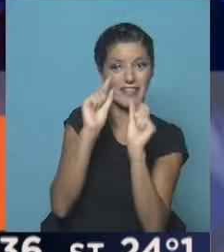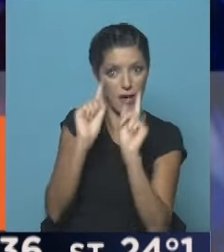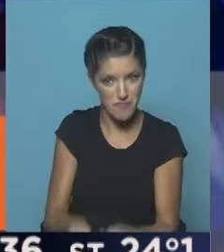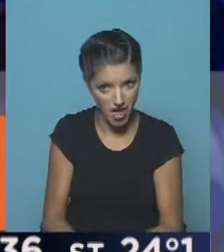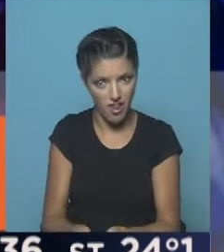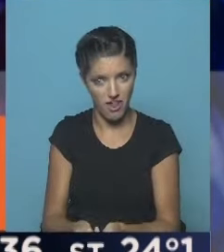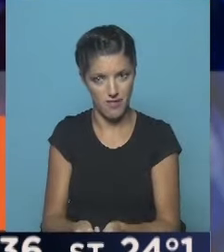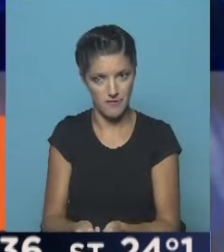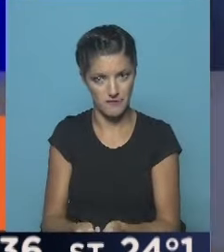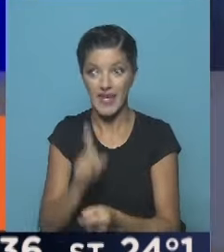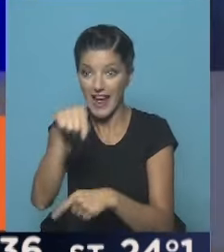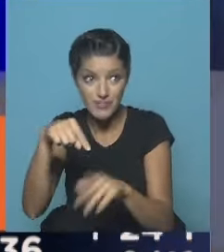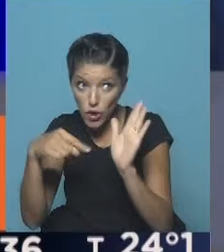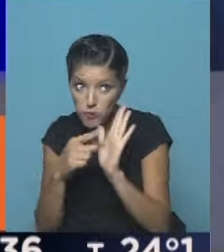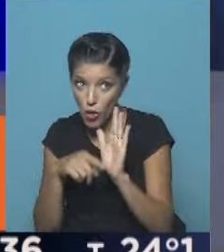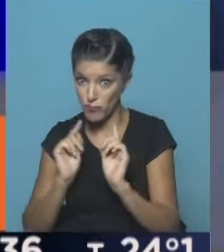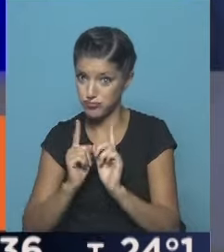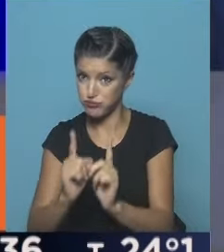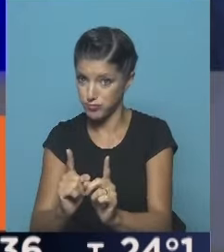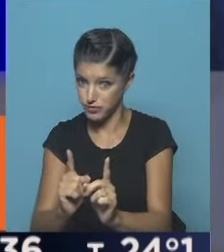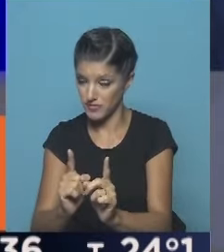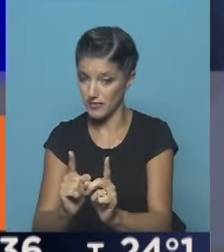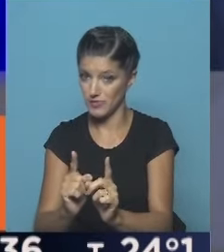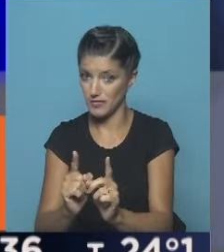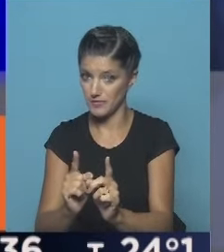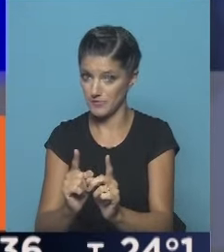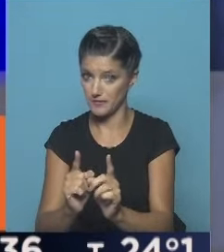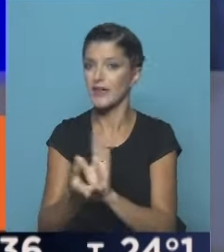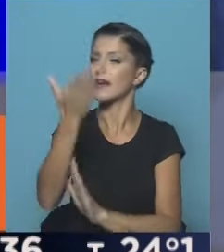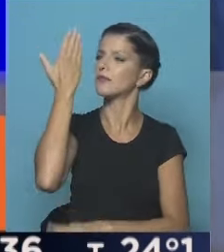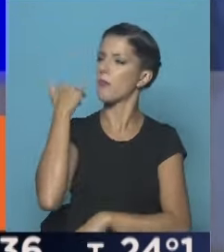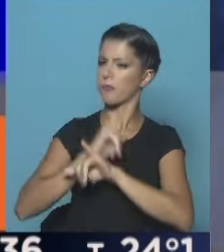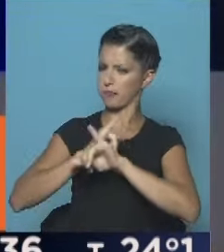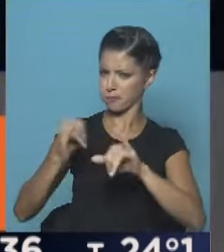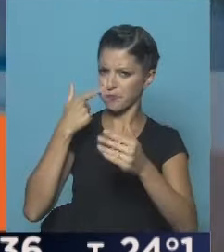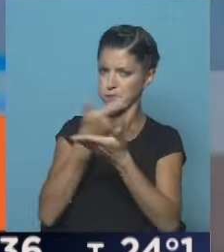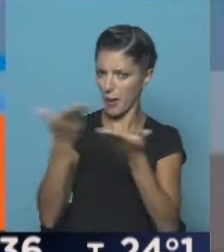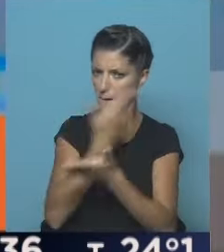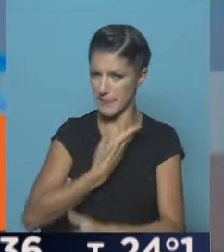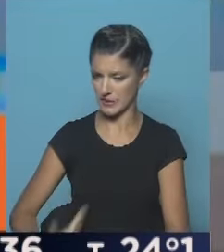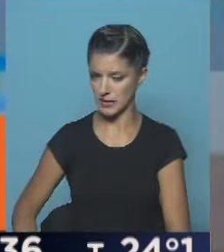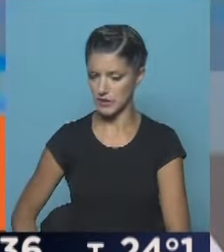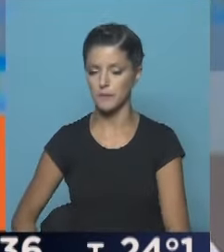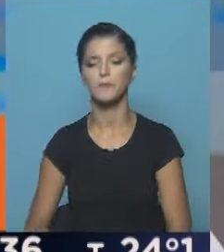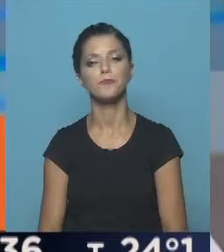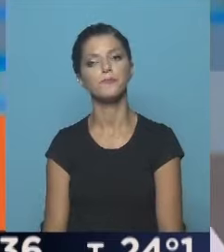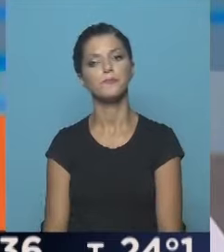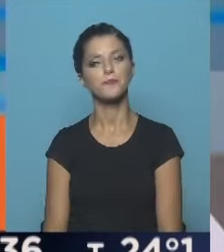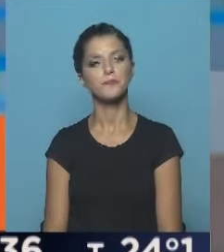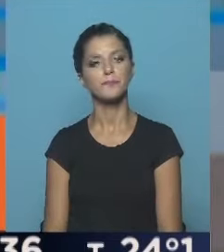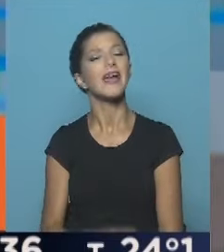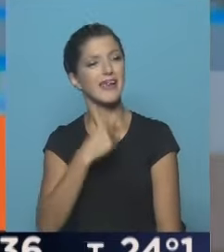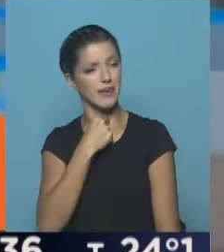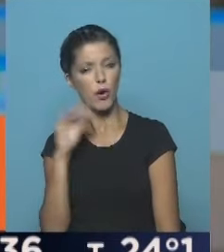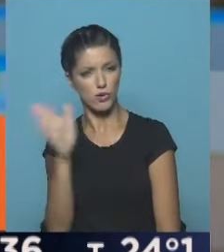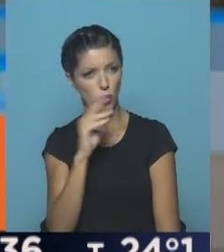punto no ha desaparecido en la reformulación de la sentencia que acaba de anunciar el presidente Maduro. Andrés, te invito a que veas con nosotros